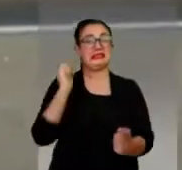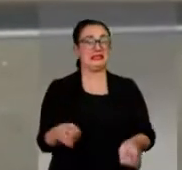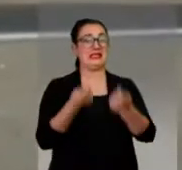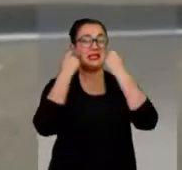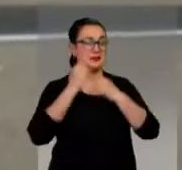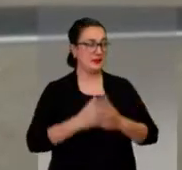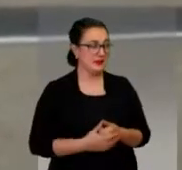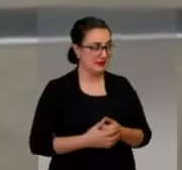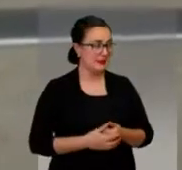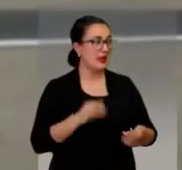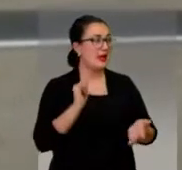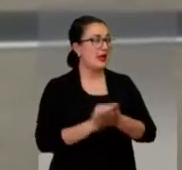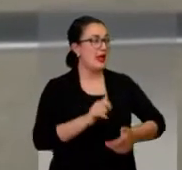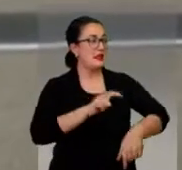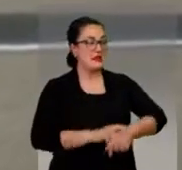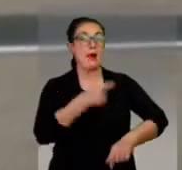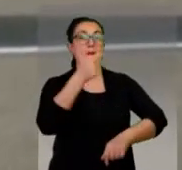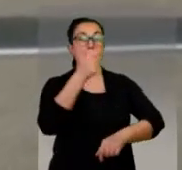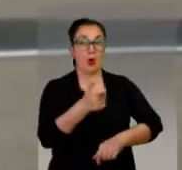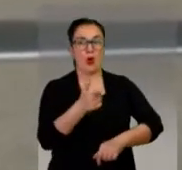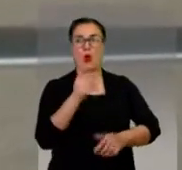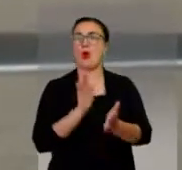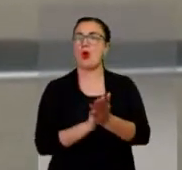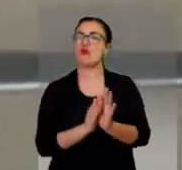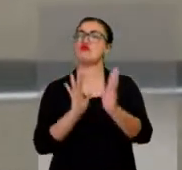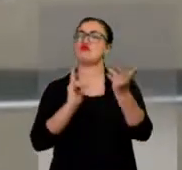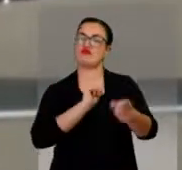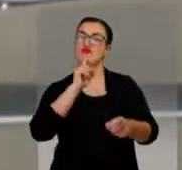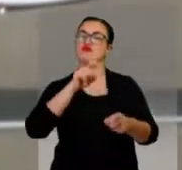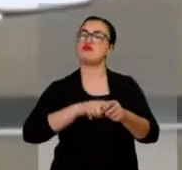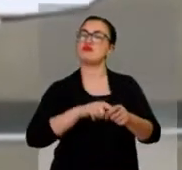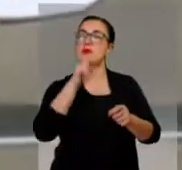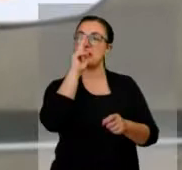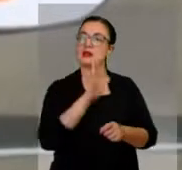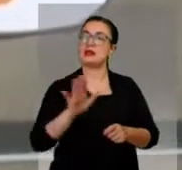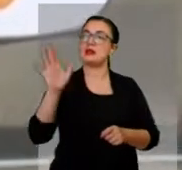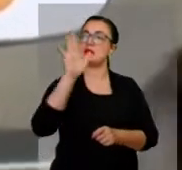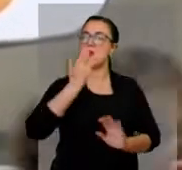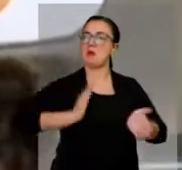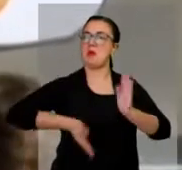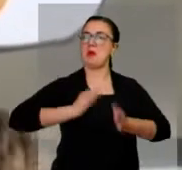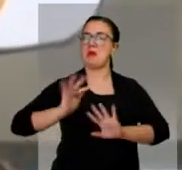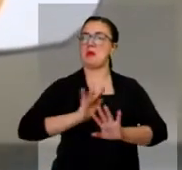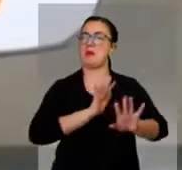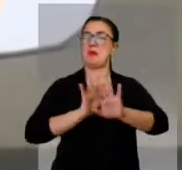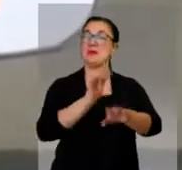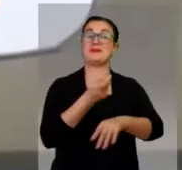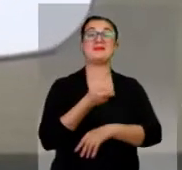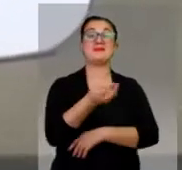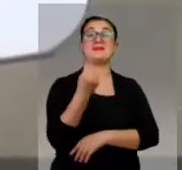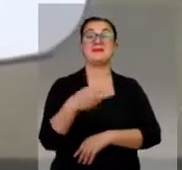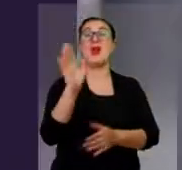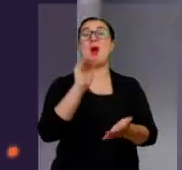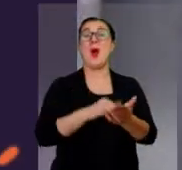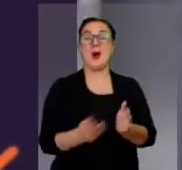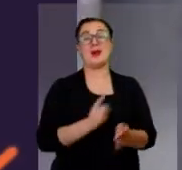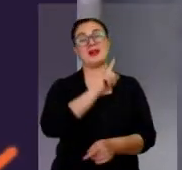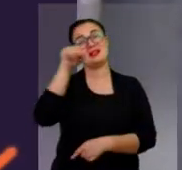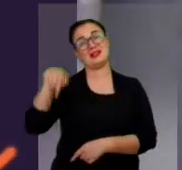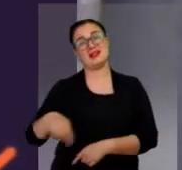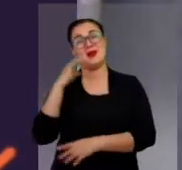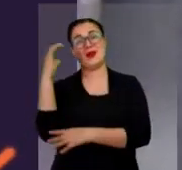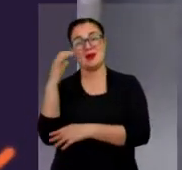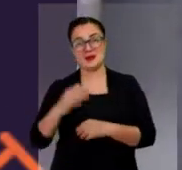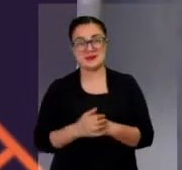El tiempo logrado por Suárez también le valió para quedarse con el récord nacional de maratón. El próximo miércoles regresará al país. Ahora pues